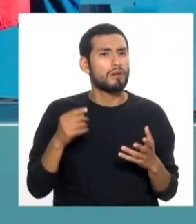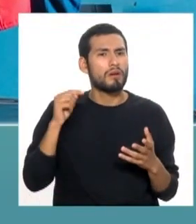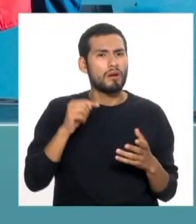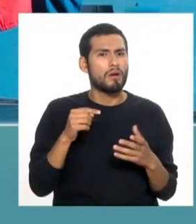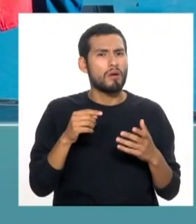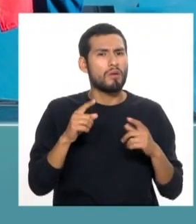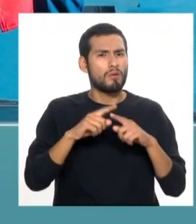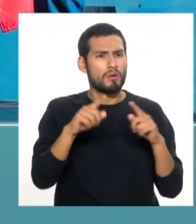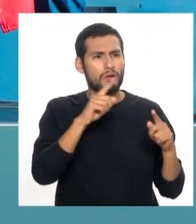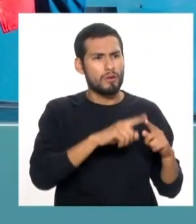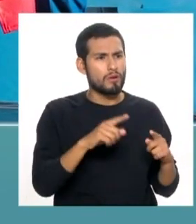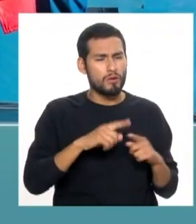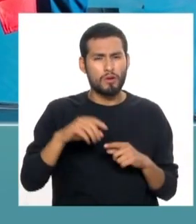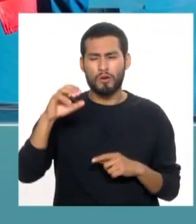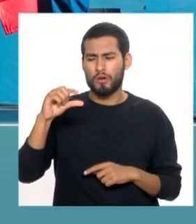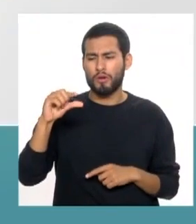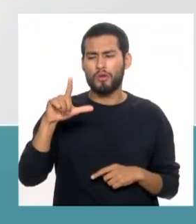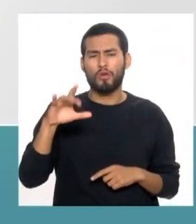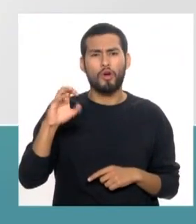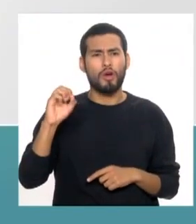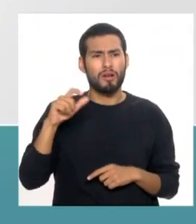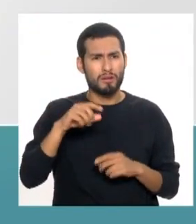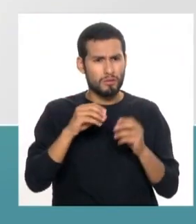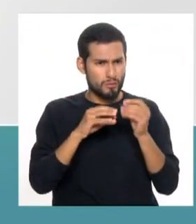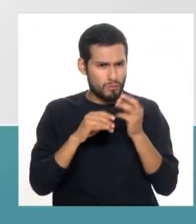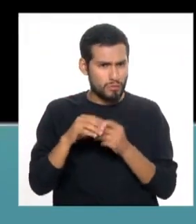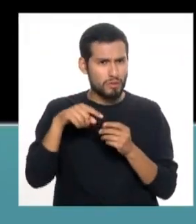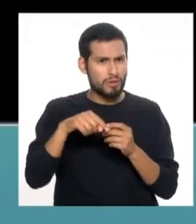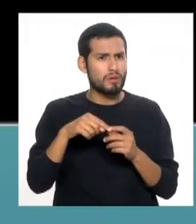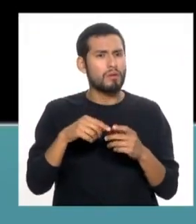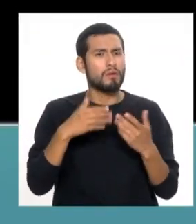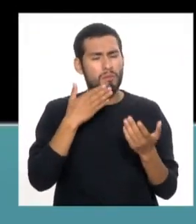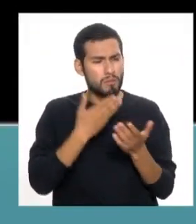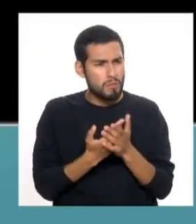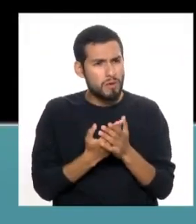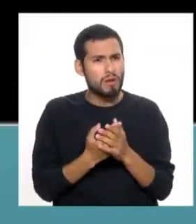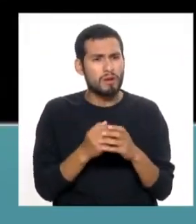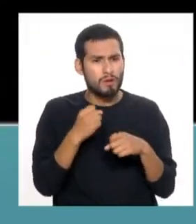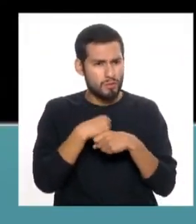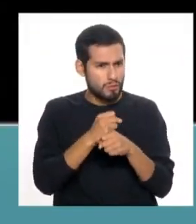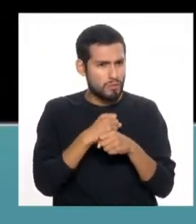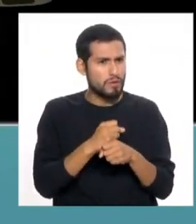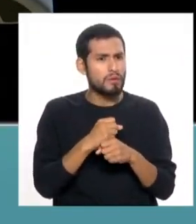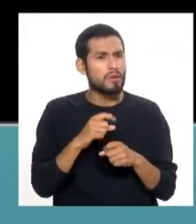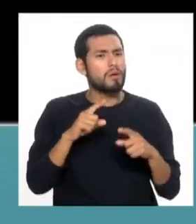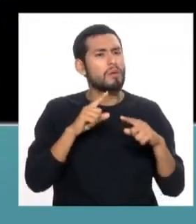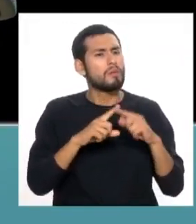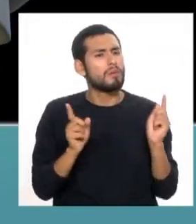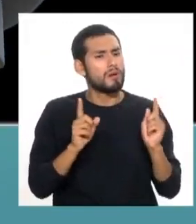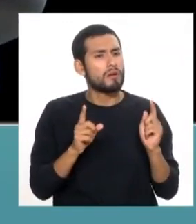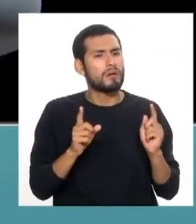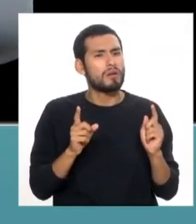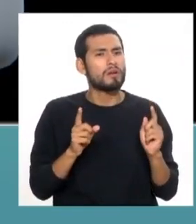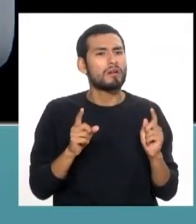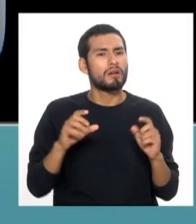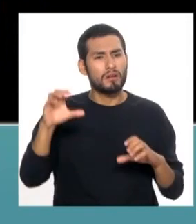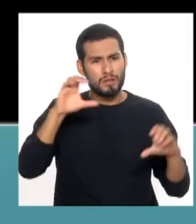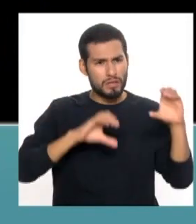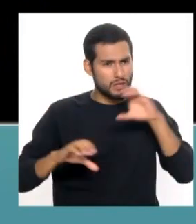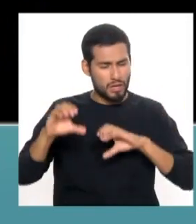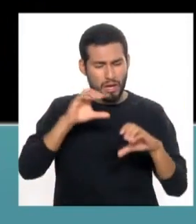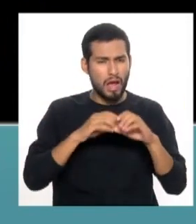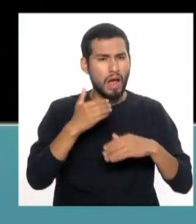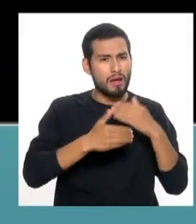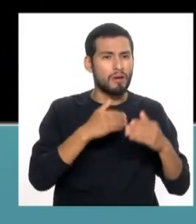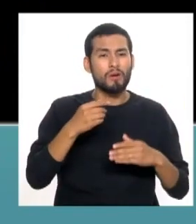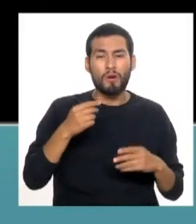acumulando harta glucosa, los azúcares, para que los microorganismos se desarrollen muy bien y todo lo demás. Pero la ciencia avanza,